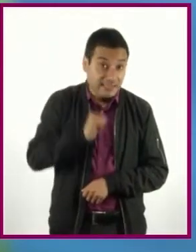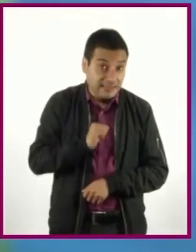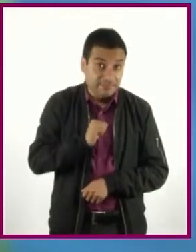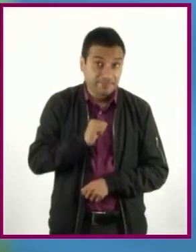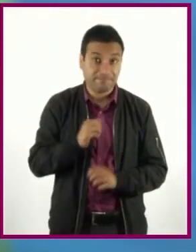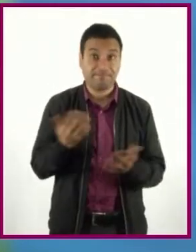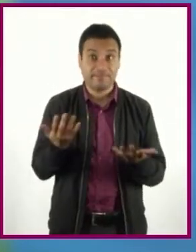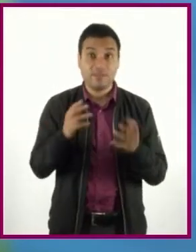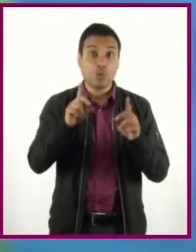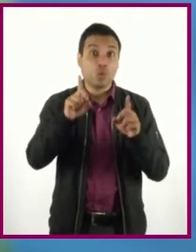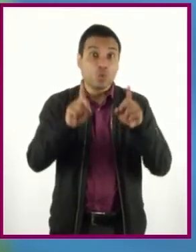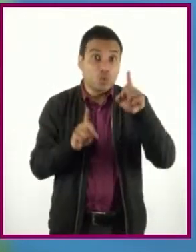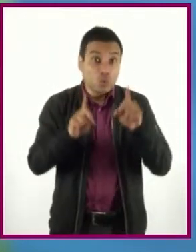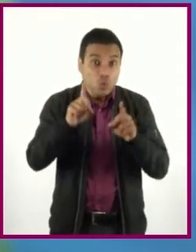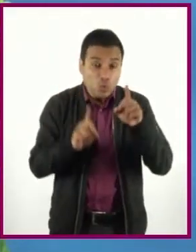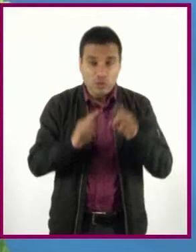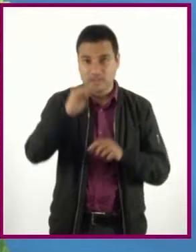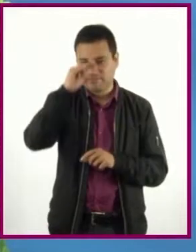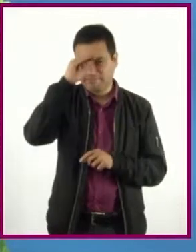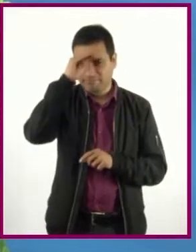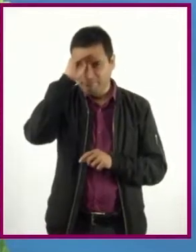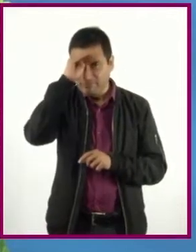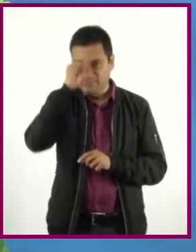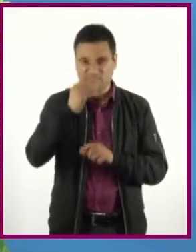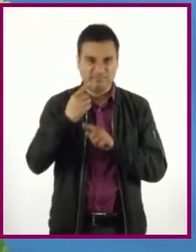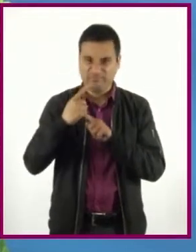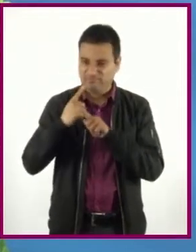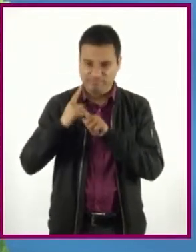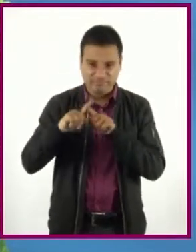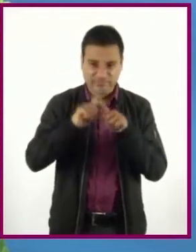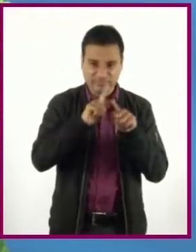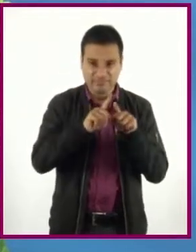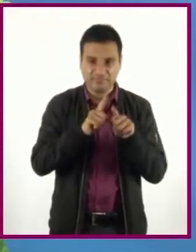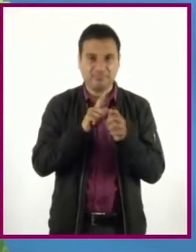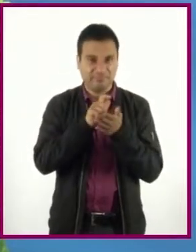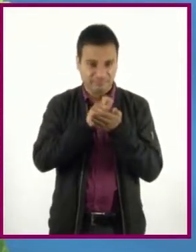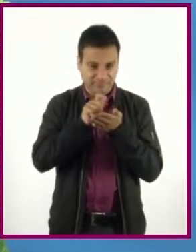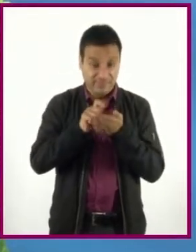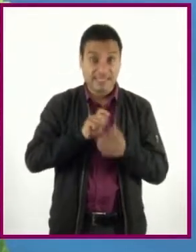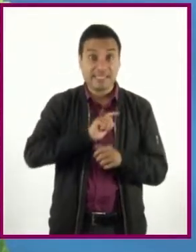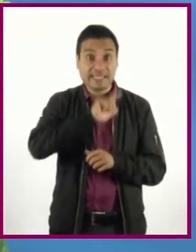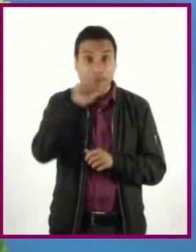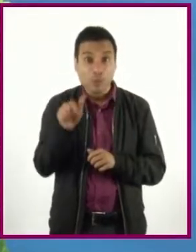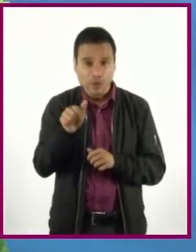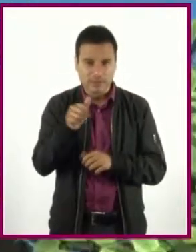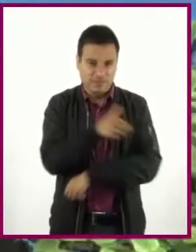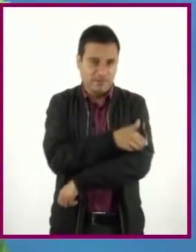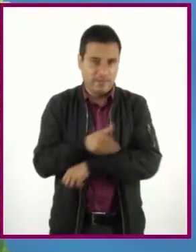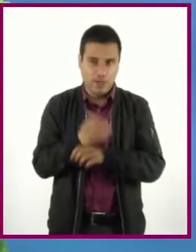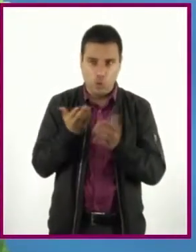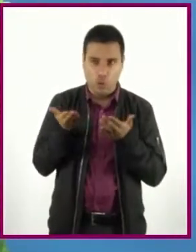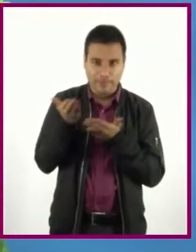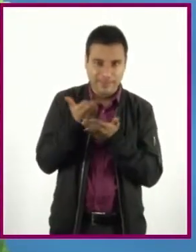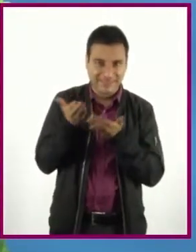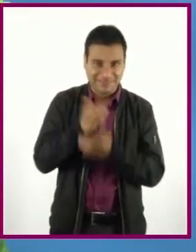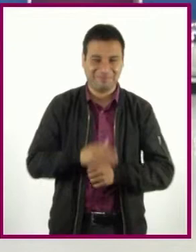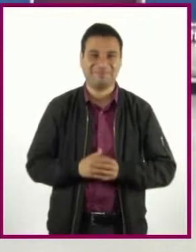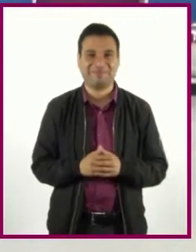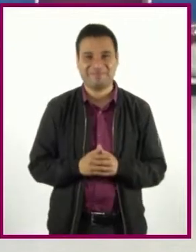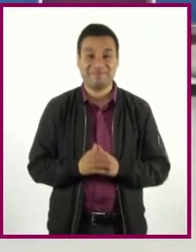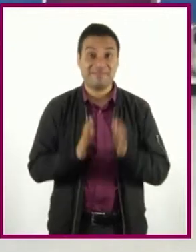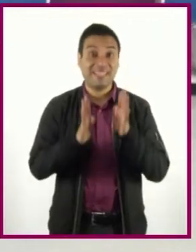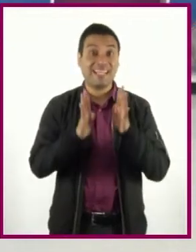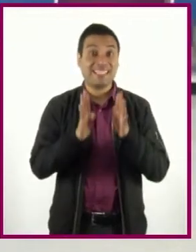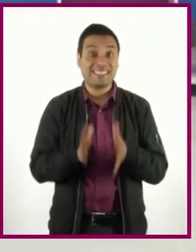principales, así como dudas y reflexiones para que posteriormente puedan compartir sus avances con su familia. Si ya